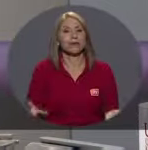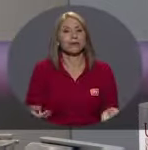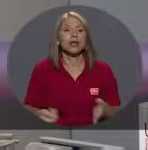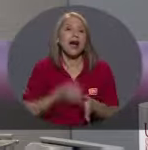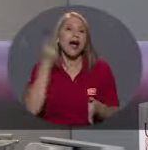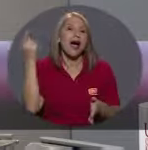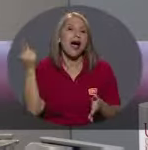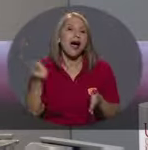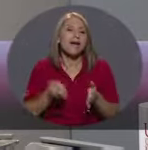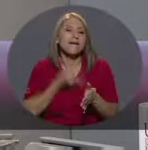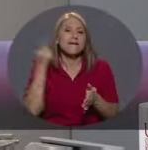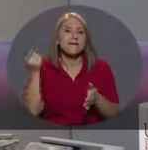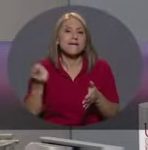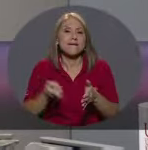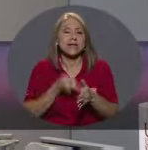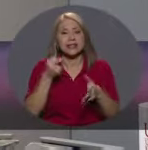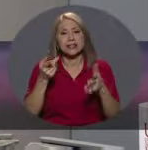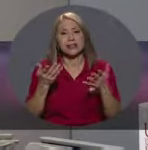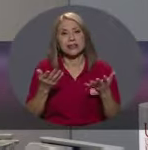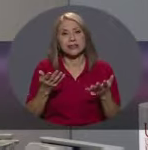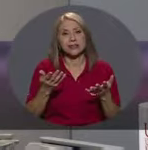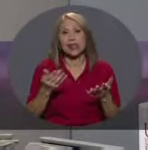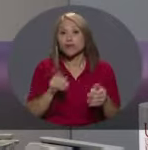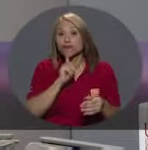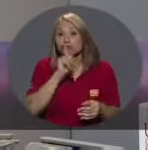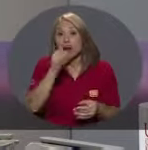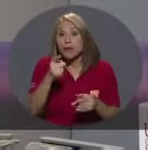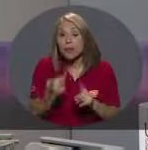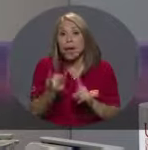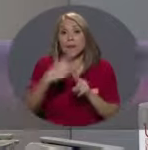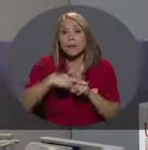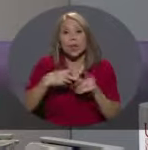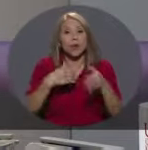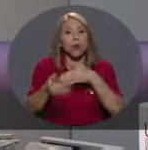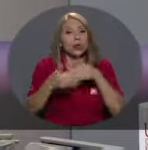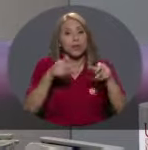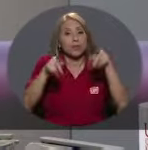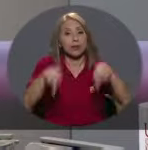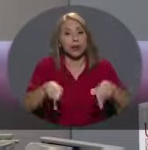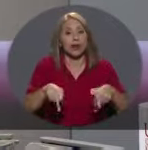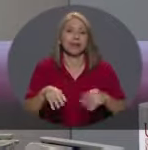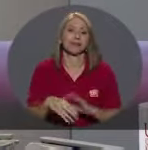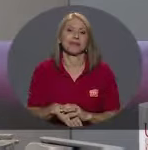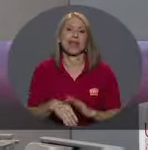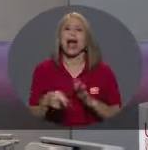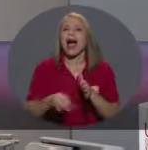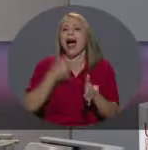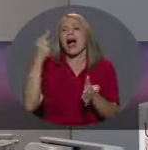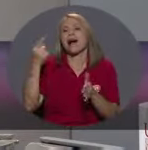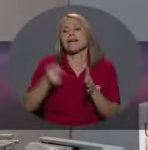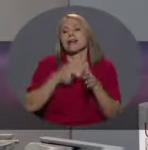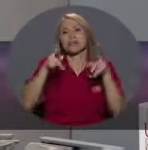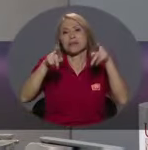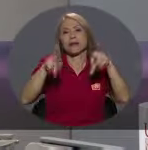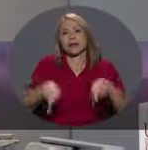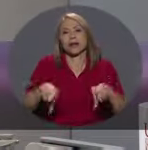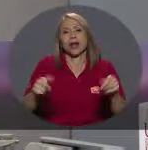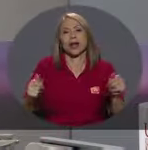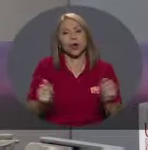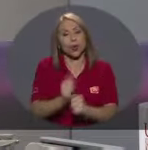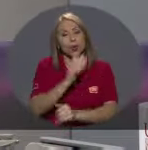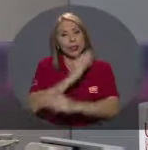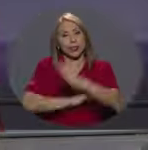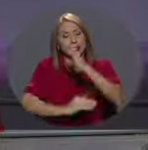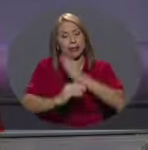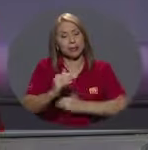si bien la persona tiene, y esto aplica para cualquier persona, ¿verdad? Tiene alguna